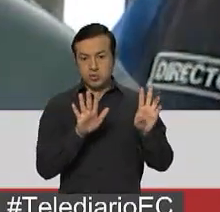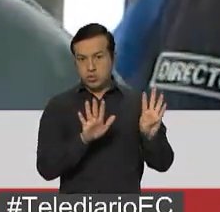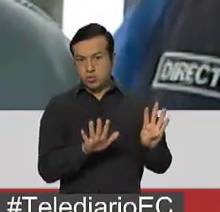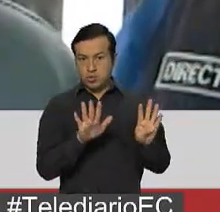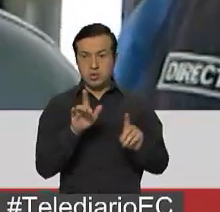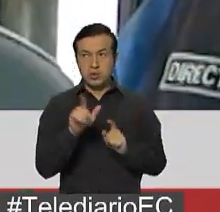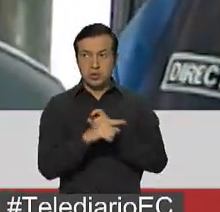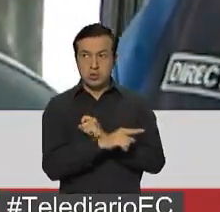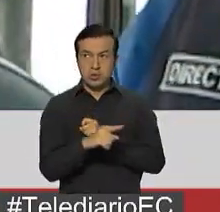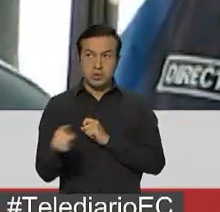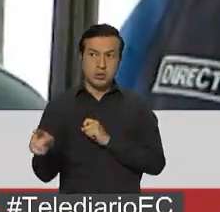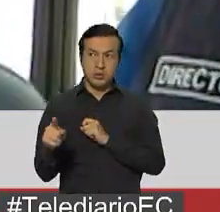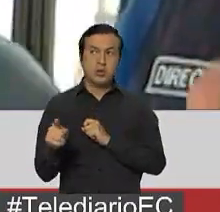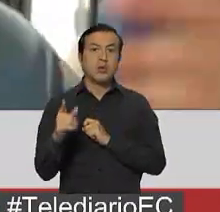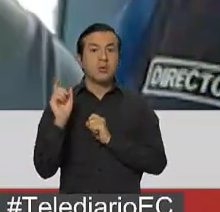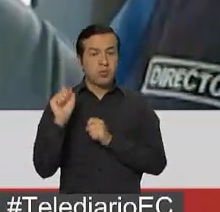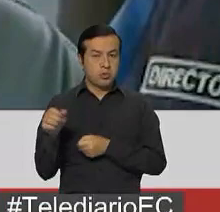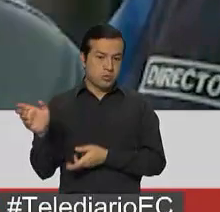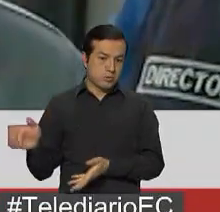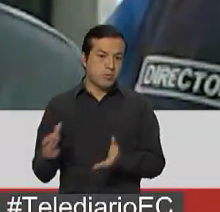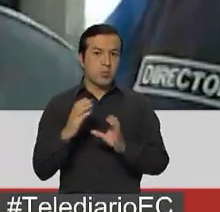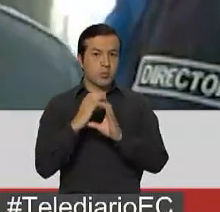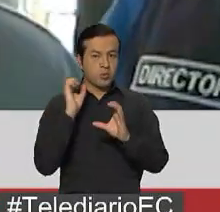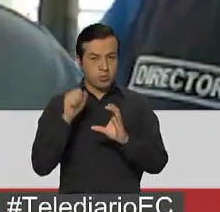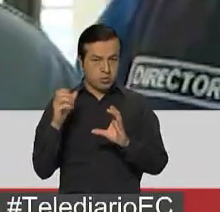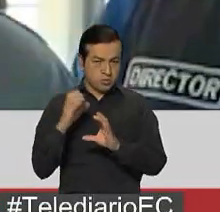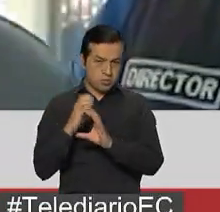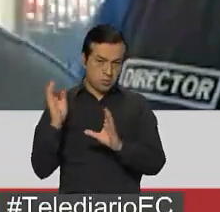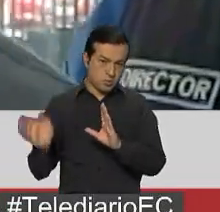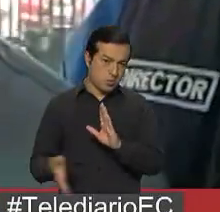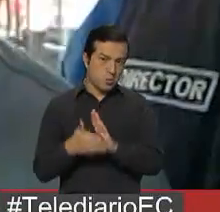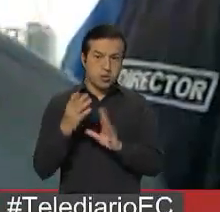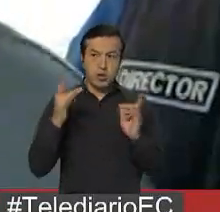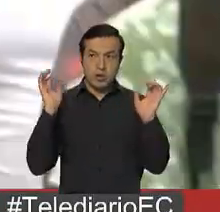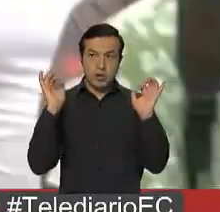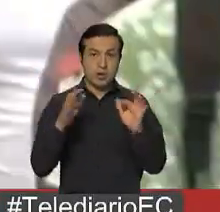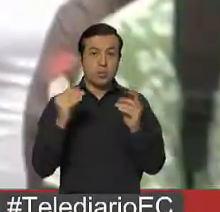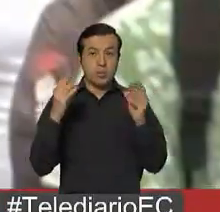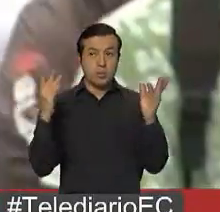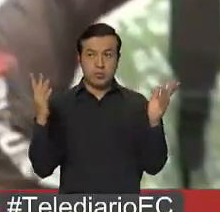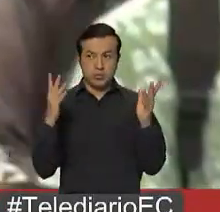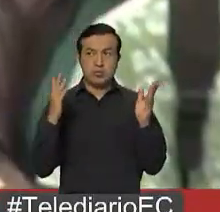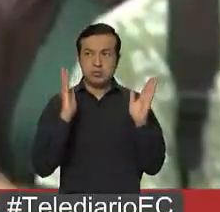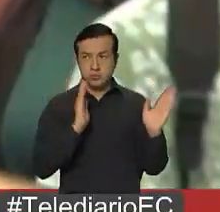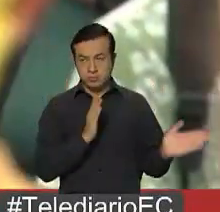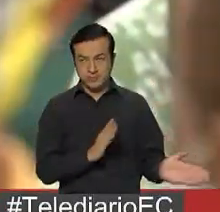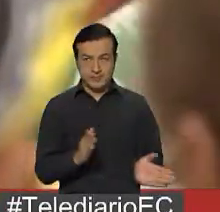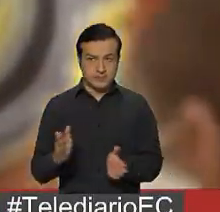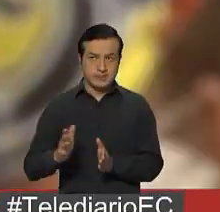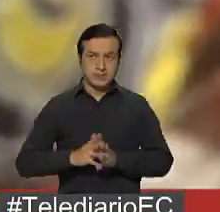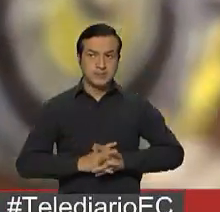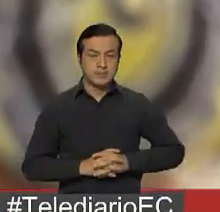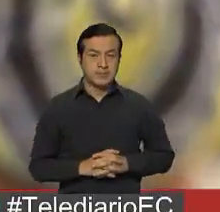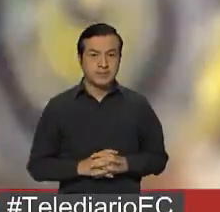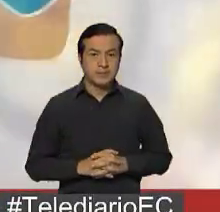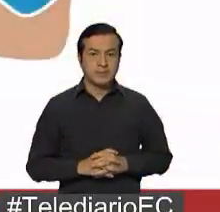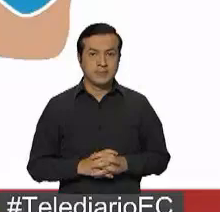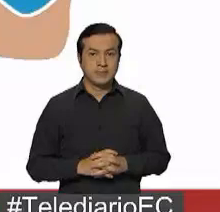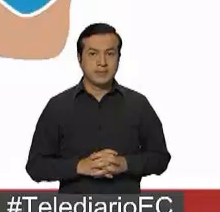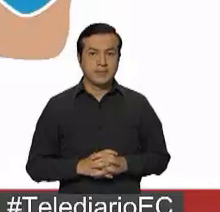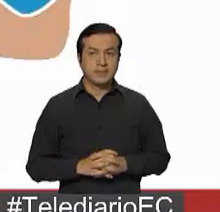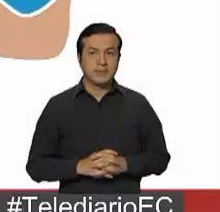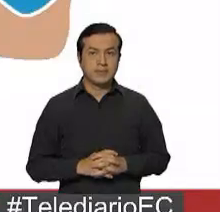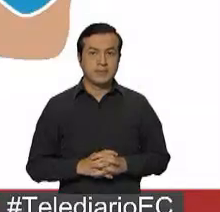también la movilidad de ellos en el transporte público masivo que la metrovía luís alfredo zúñiga medios públicos